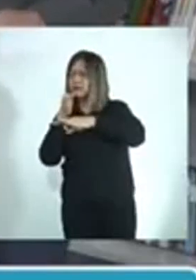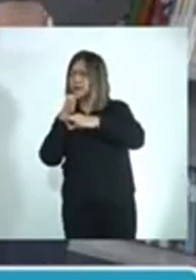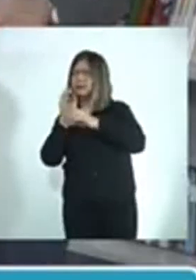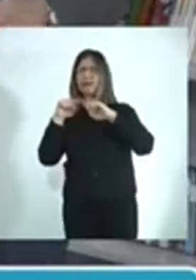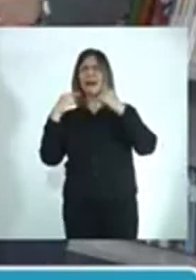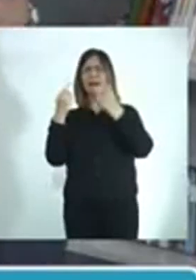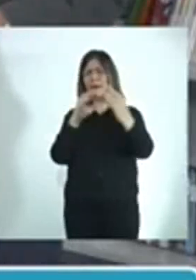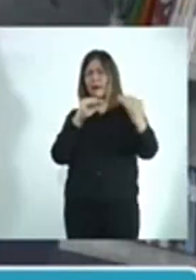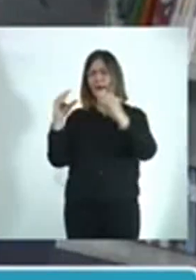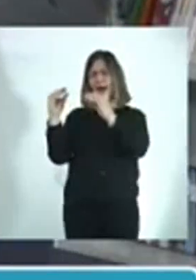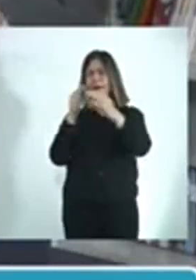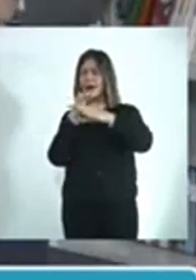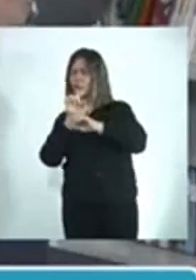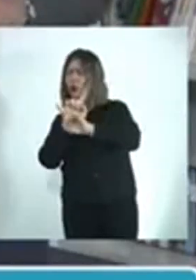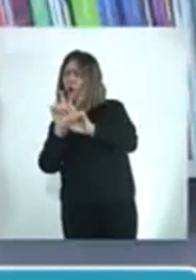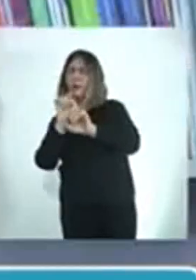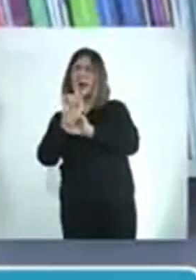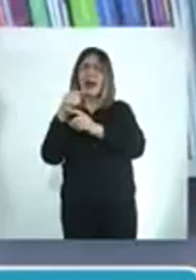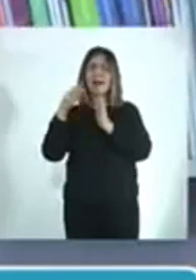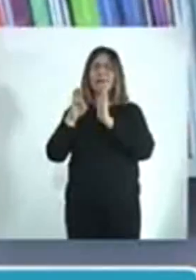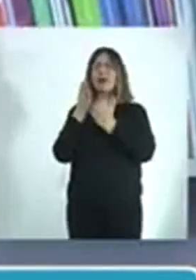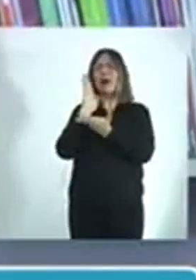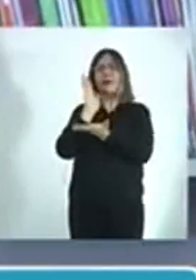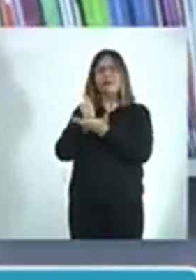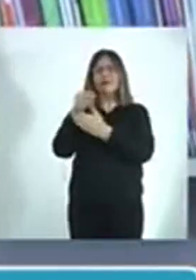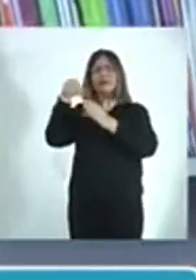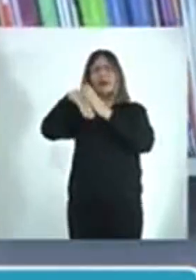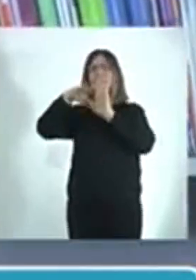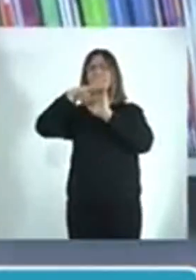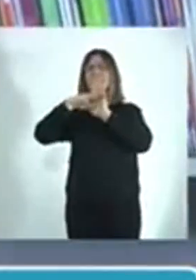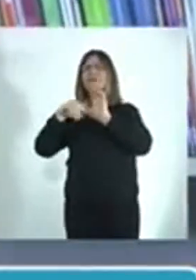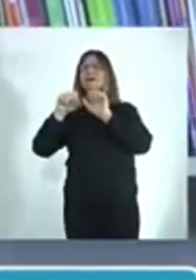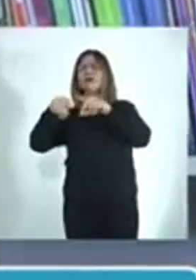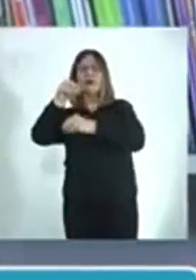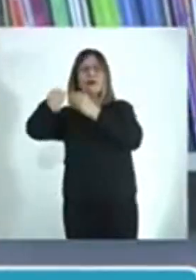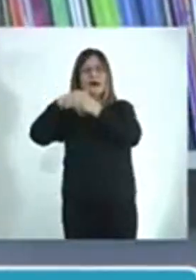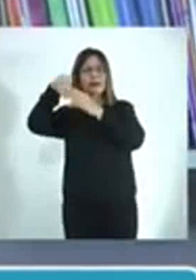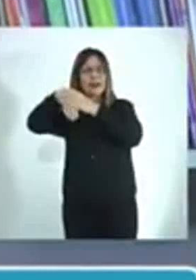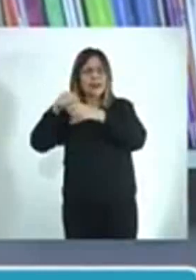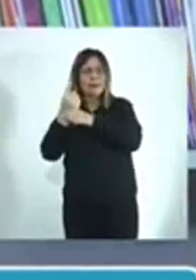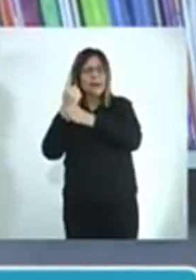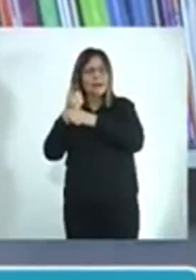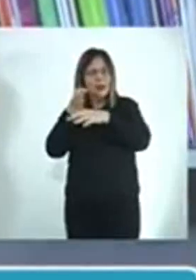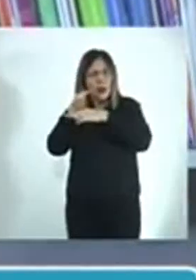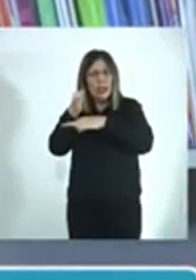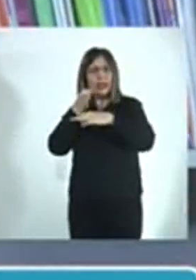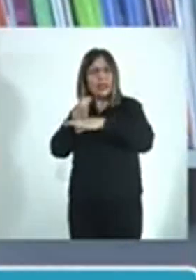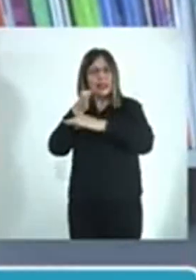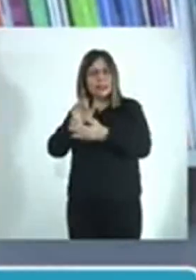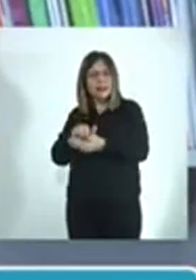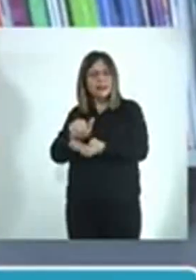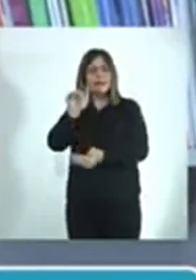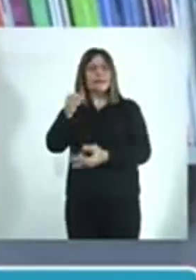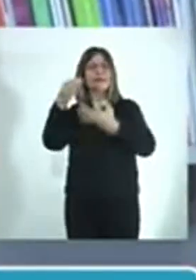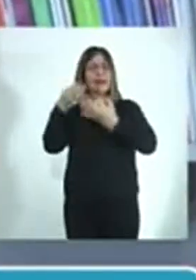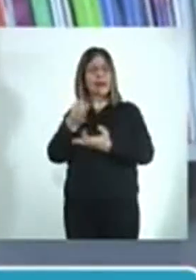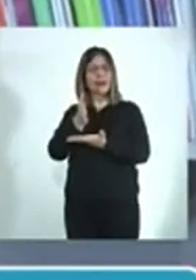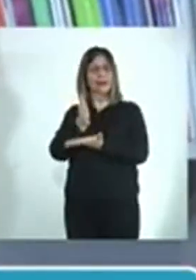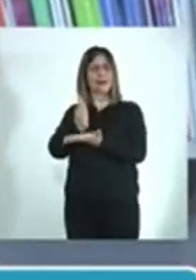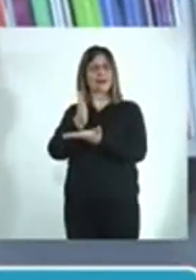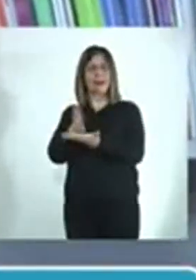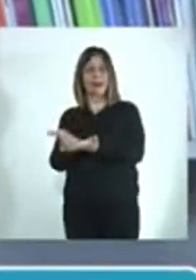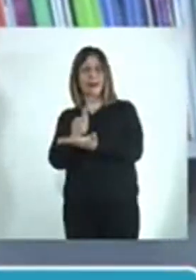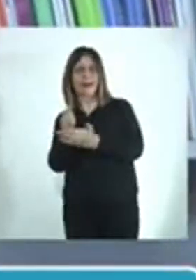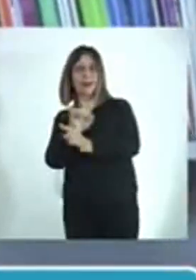hogares, que allí decimos, la casa es la sociedad primera, ¿no? Cuando tenemos que desarrollar todas las buenas, de buena